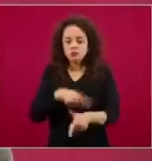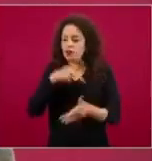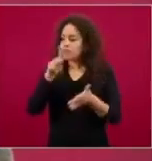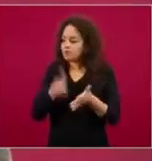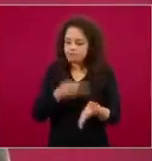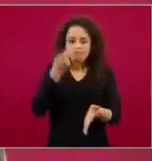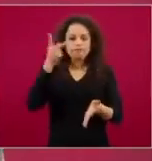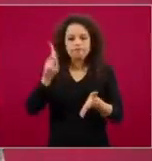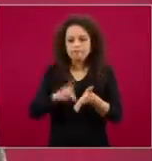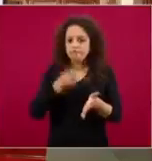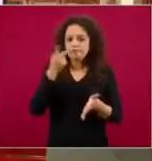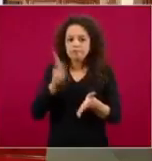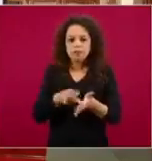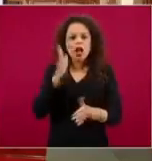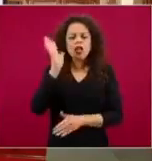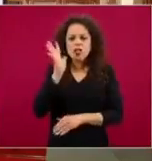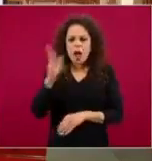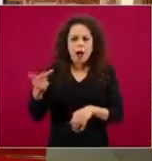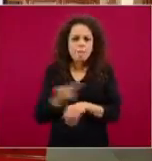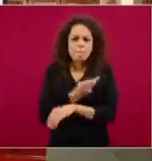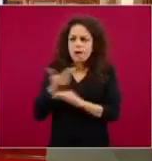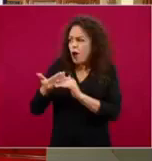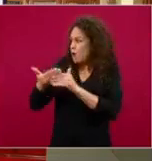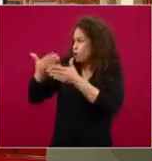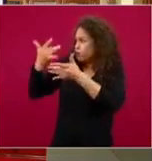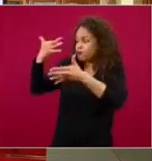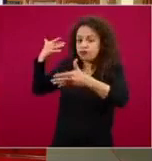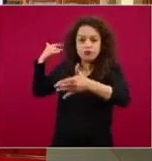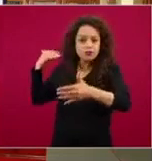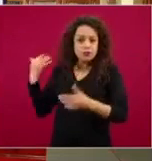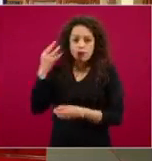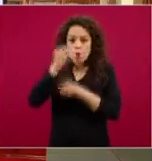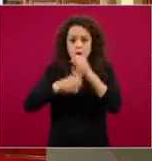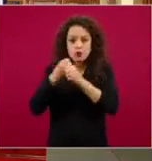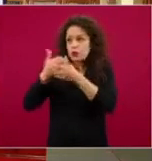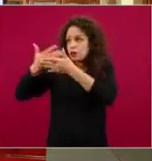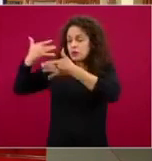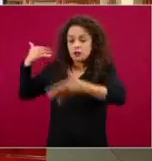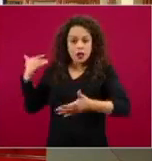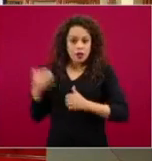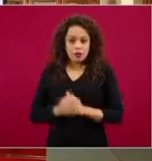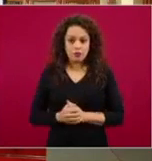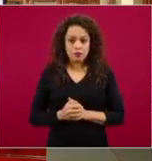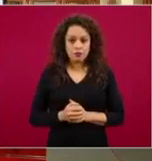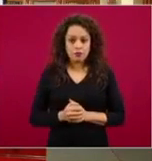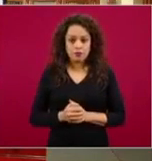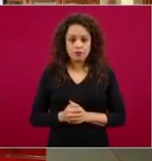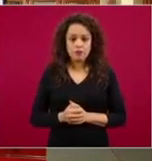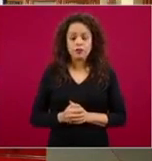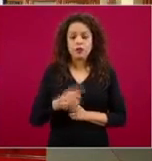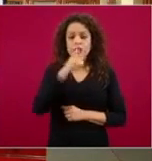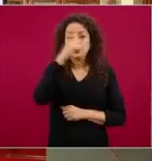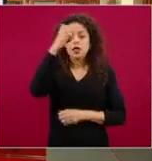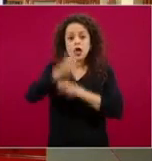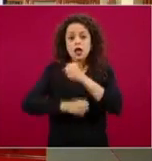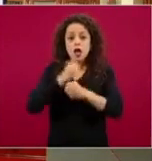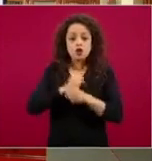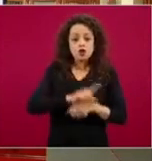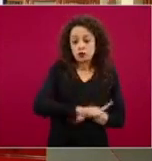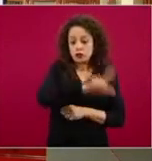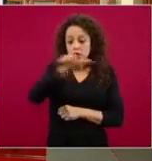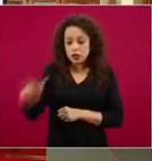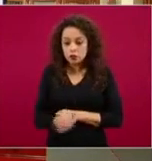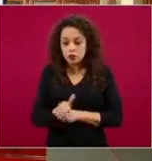ocurrido en la historia, no es la primera pandemia. 100 años después de la pandemia de influenza,